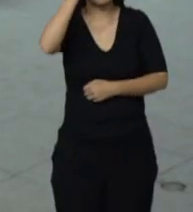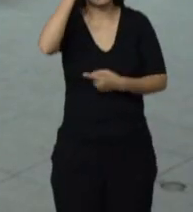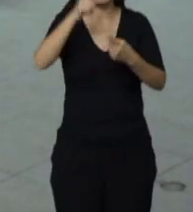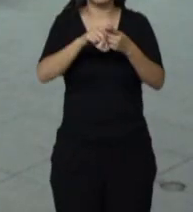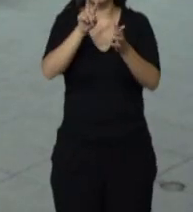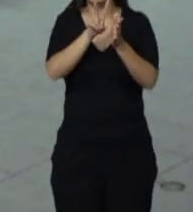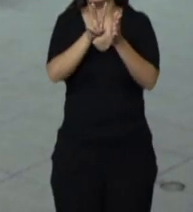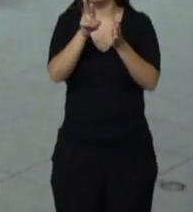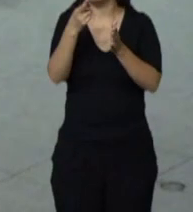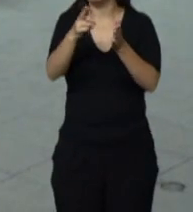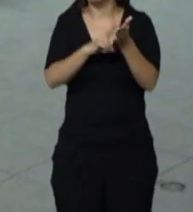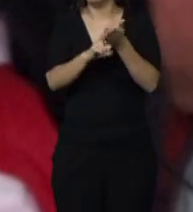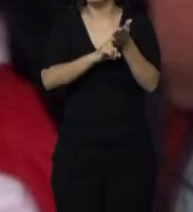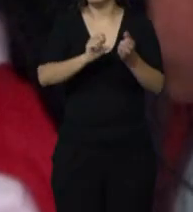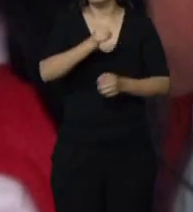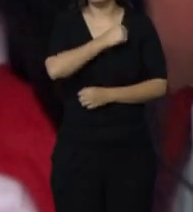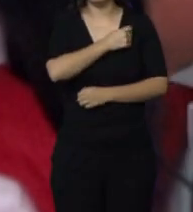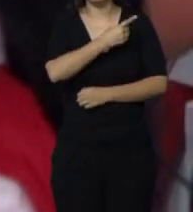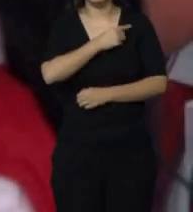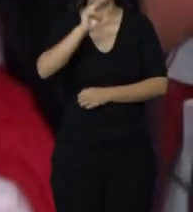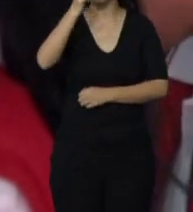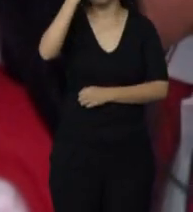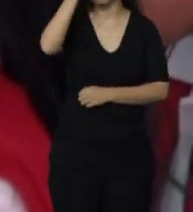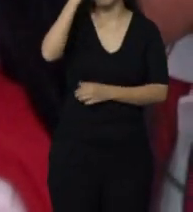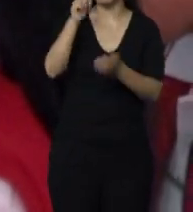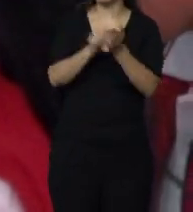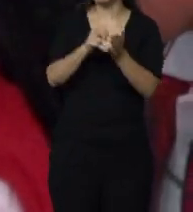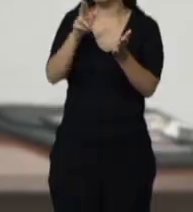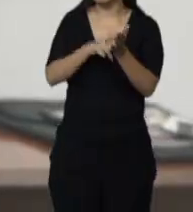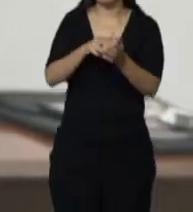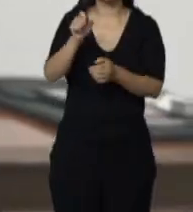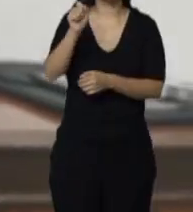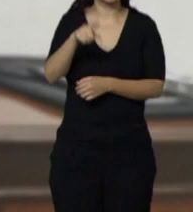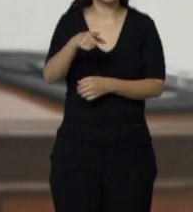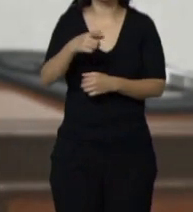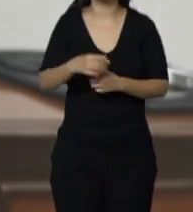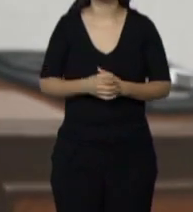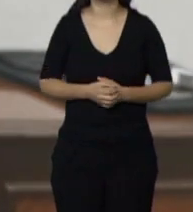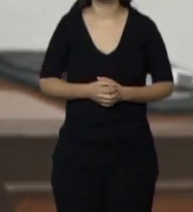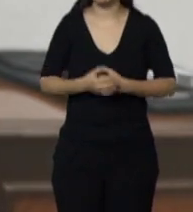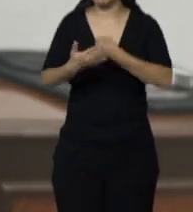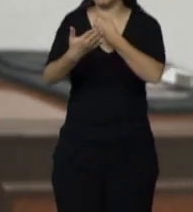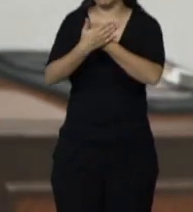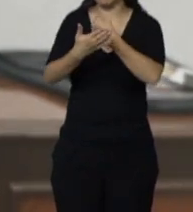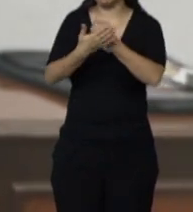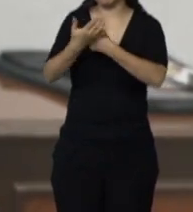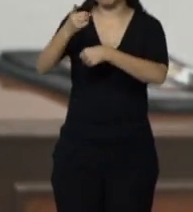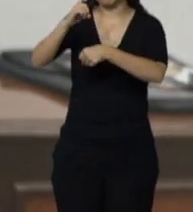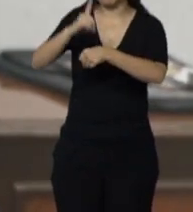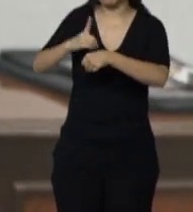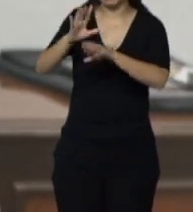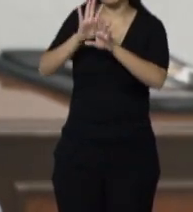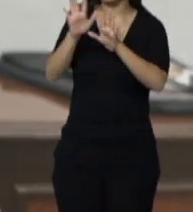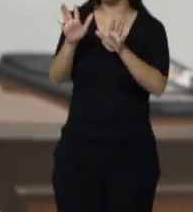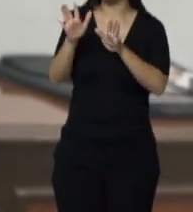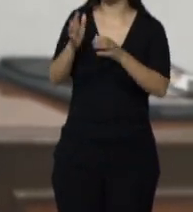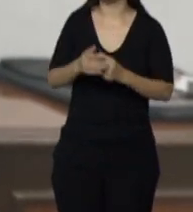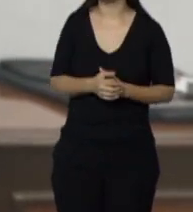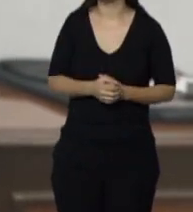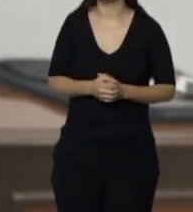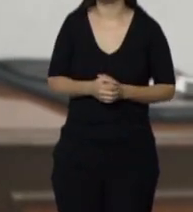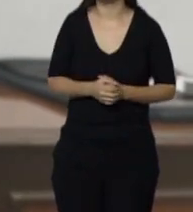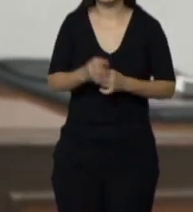verde soledad matehuala y tamazunchale días más muy próximos ya tenemos listo la